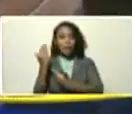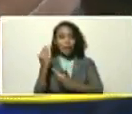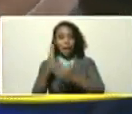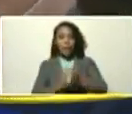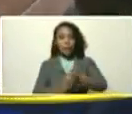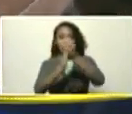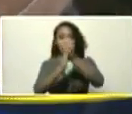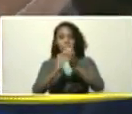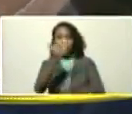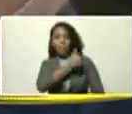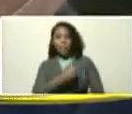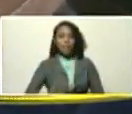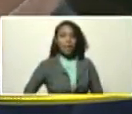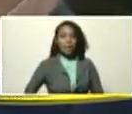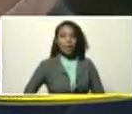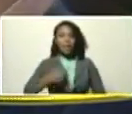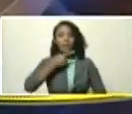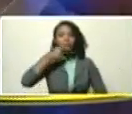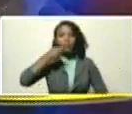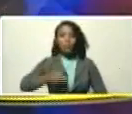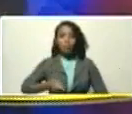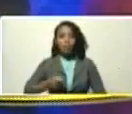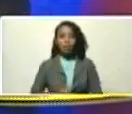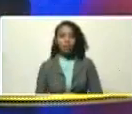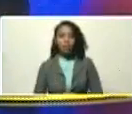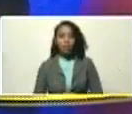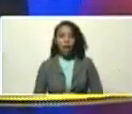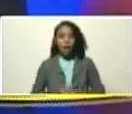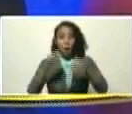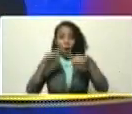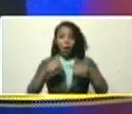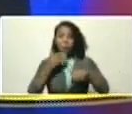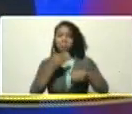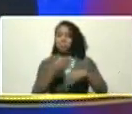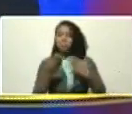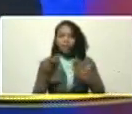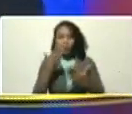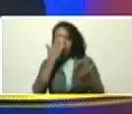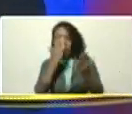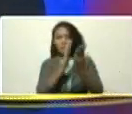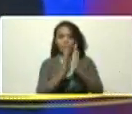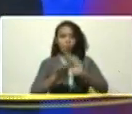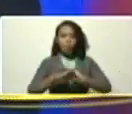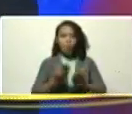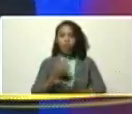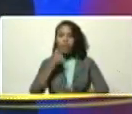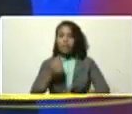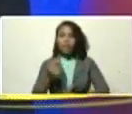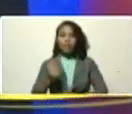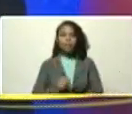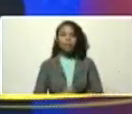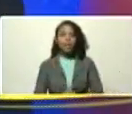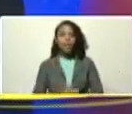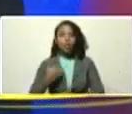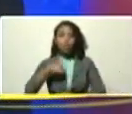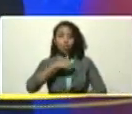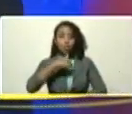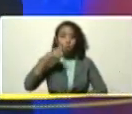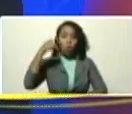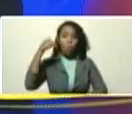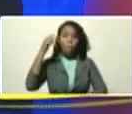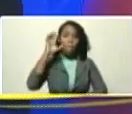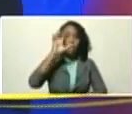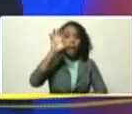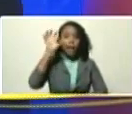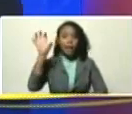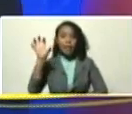liderazgo del presidente Vladimir Putin, que hoy nos permite frente al mundo decir que somos países